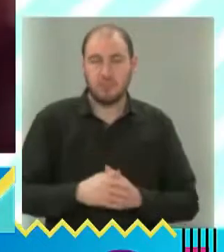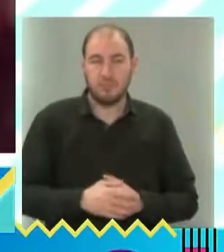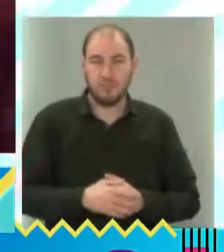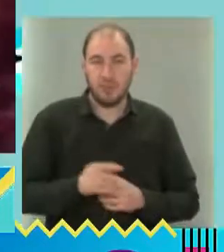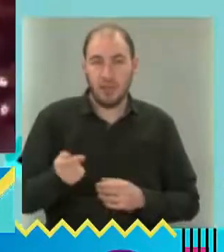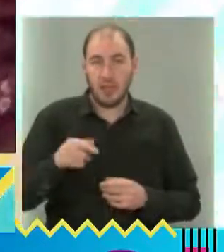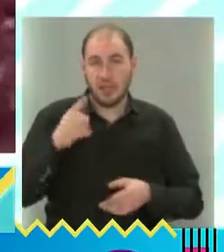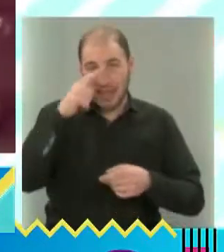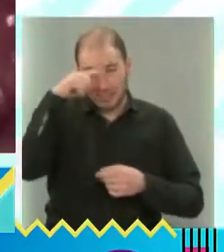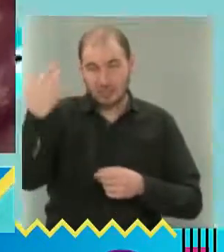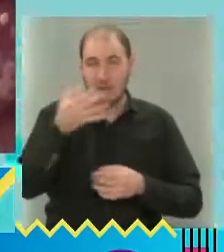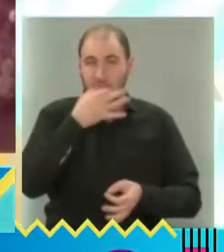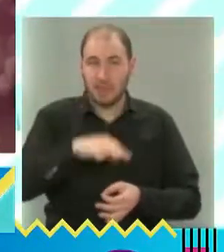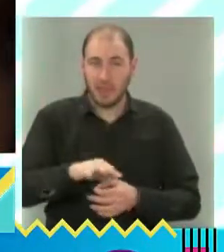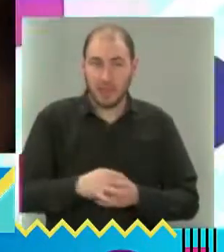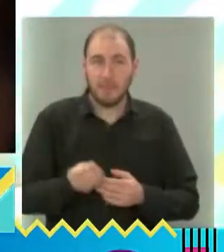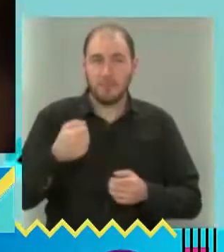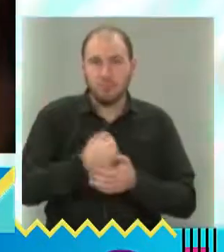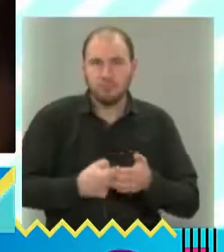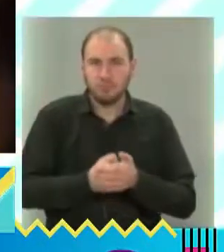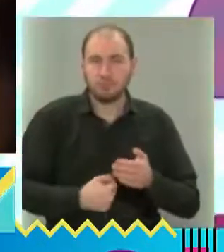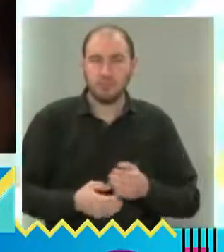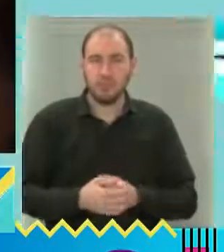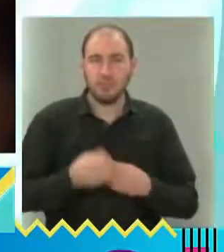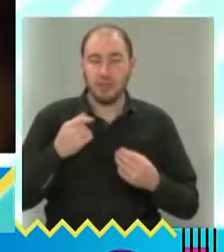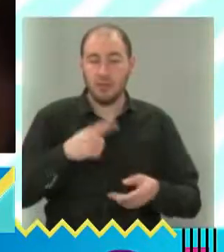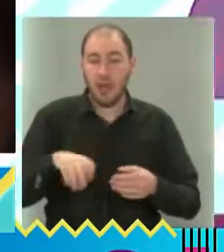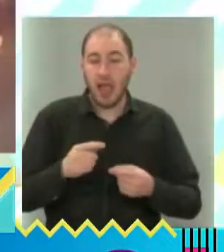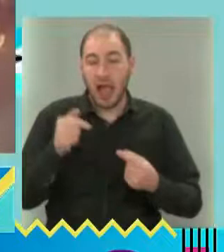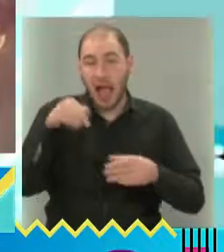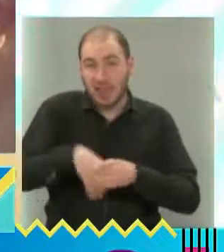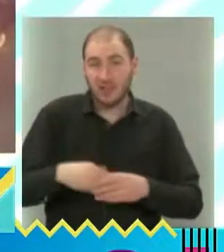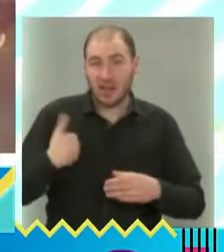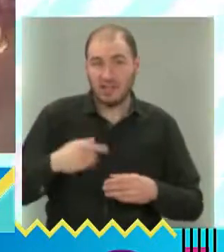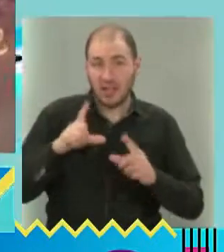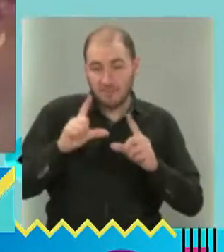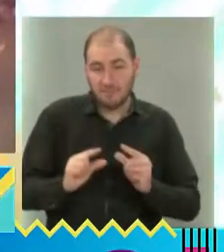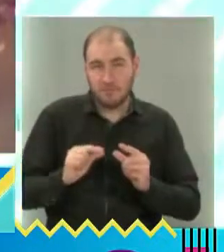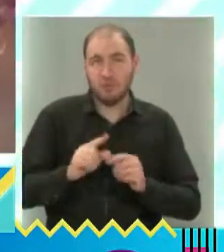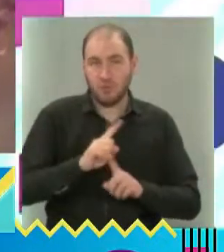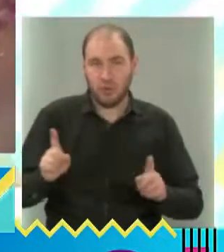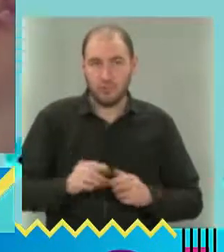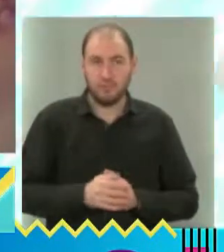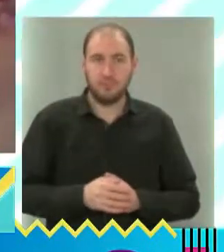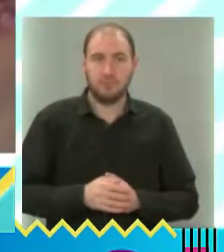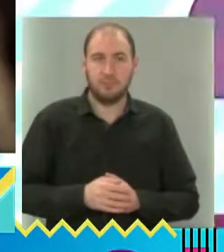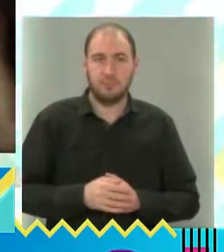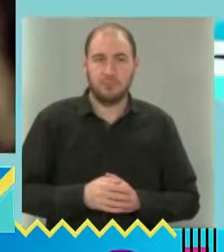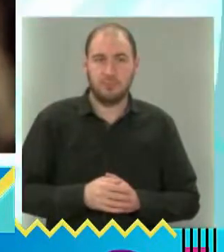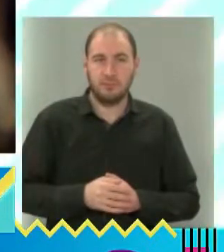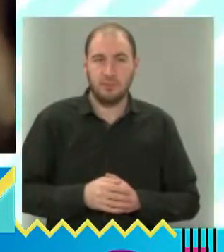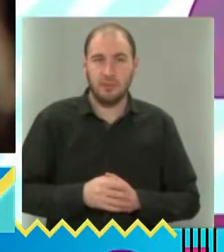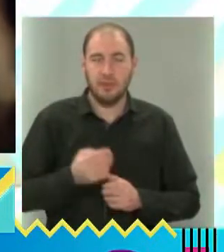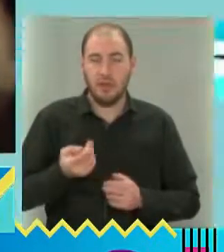claramente aumentar las exportaciones y pelear fuertemente para que el mercado interno no caiga tanto. Bien. Entonces,